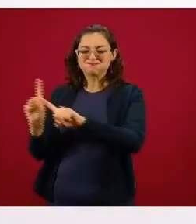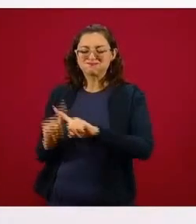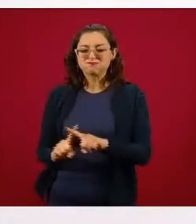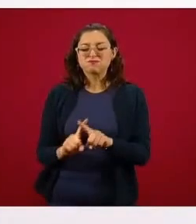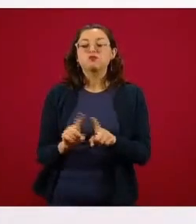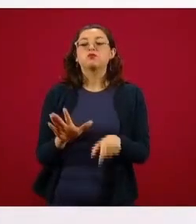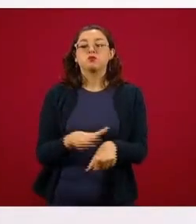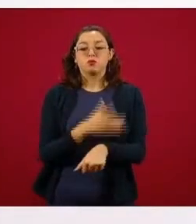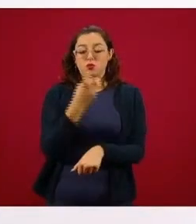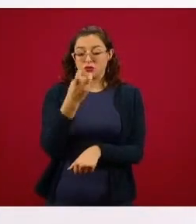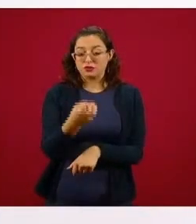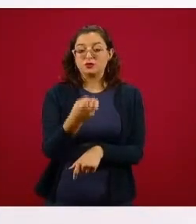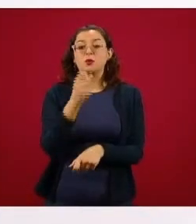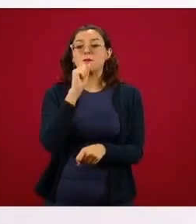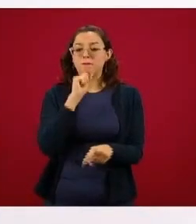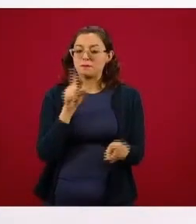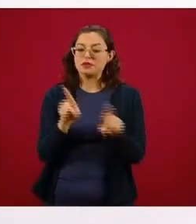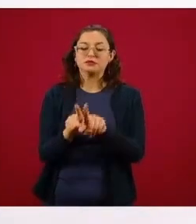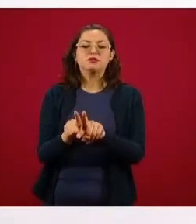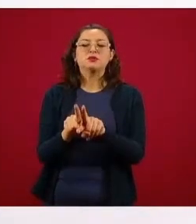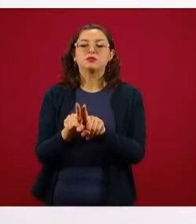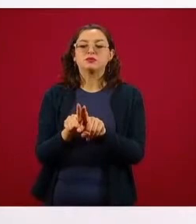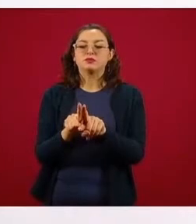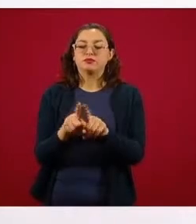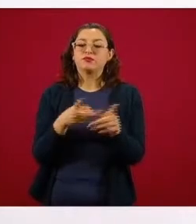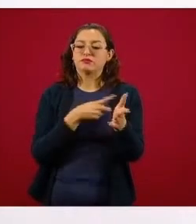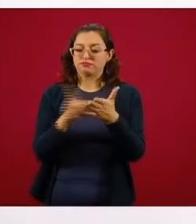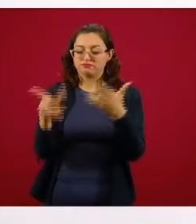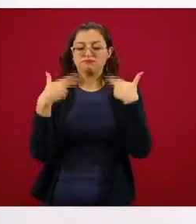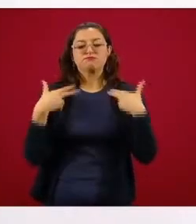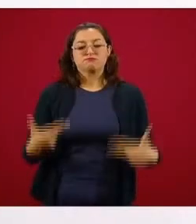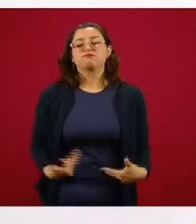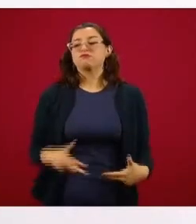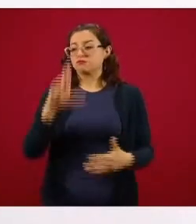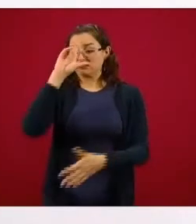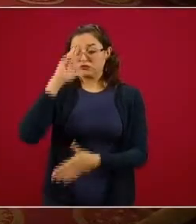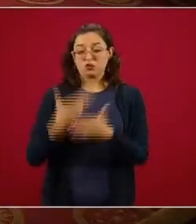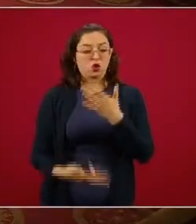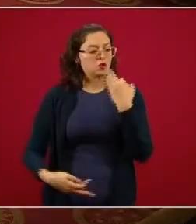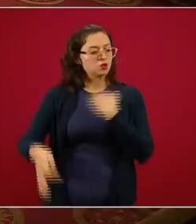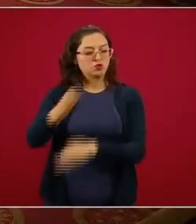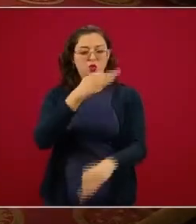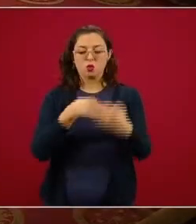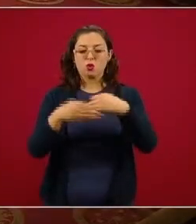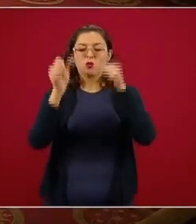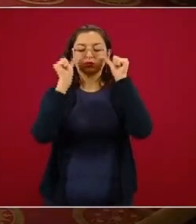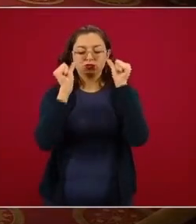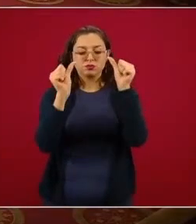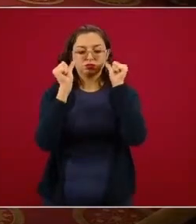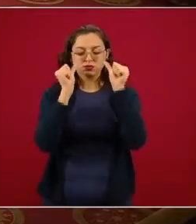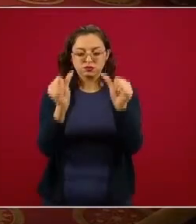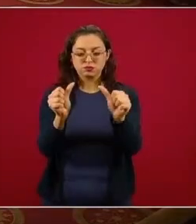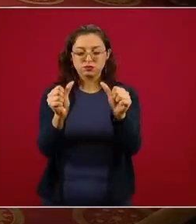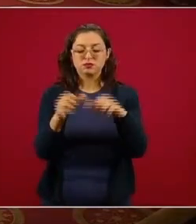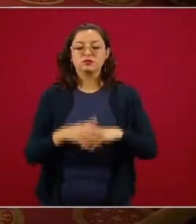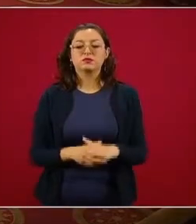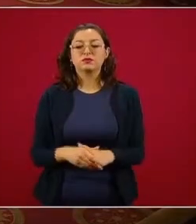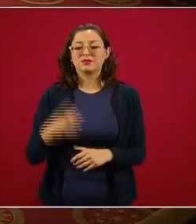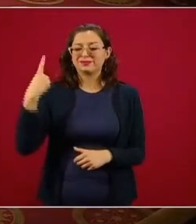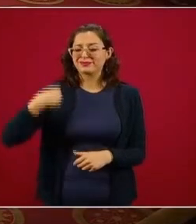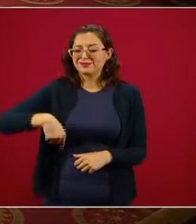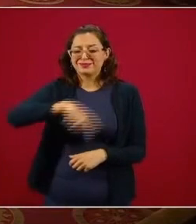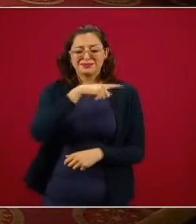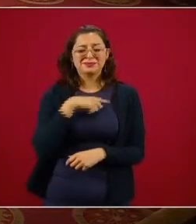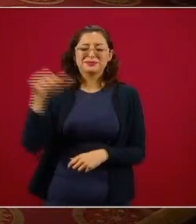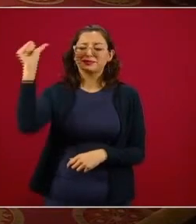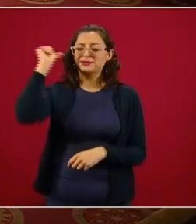así como violaciones a los derechos humanos. Pero como siempre lo hemos